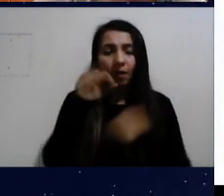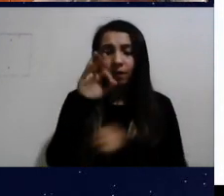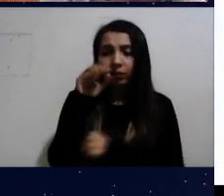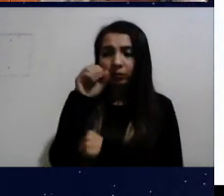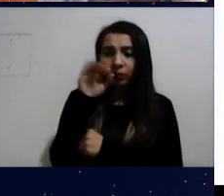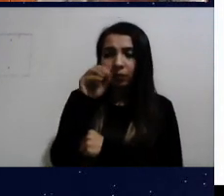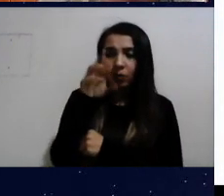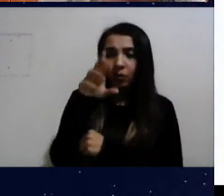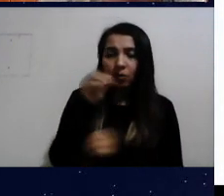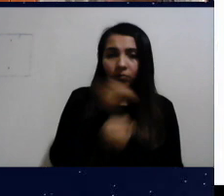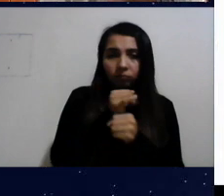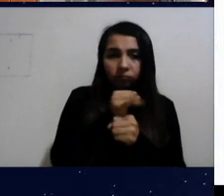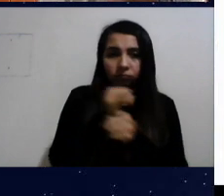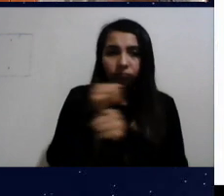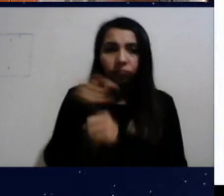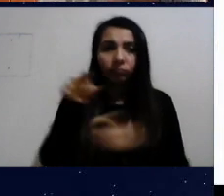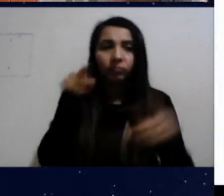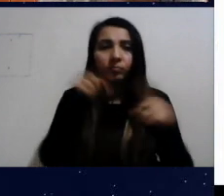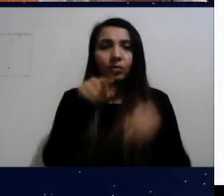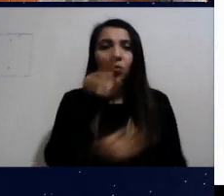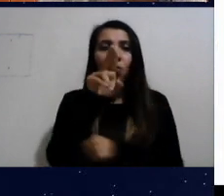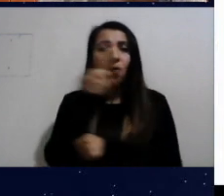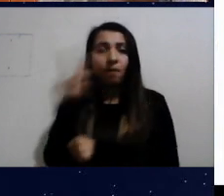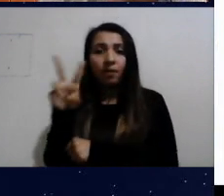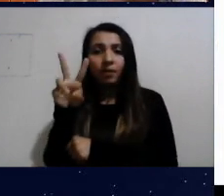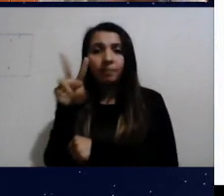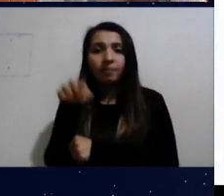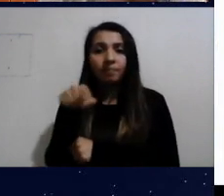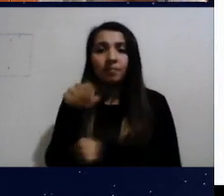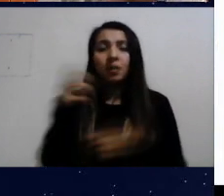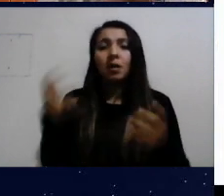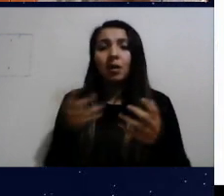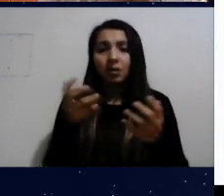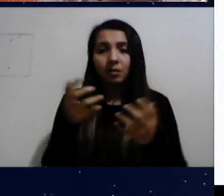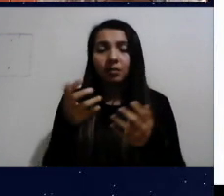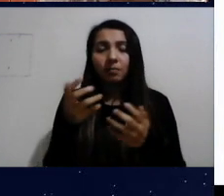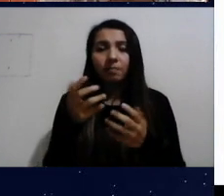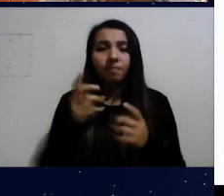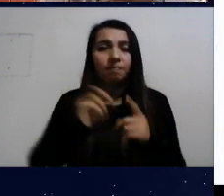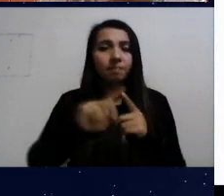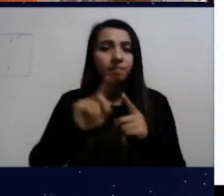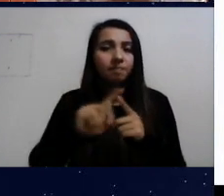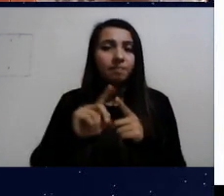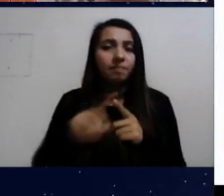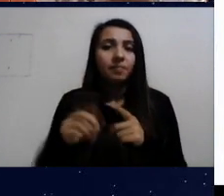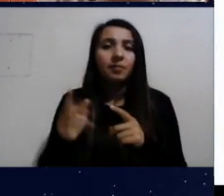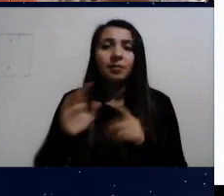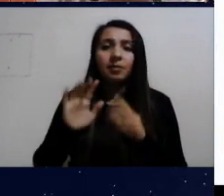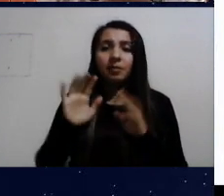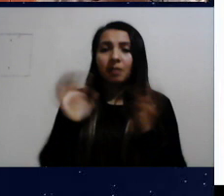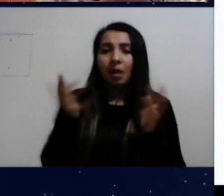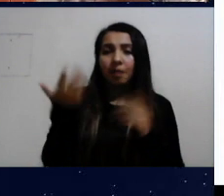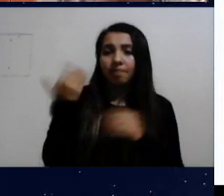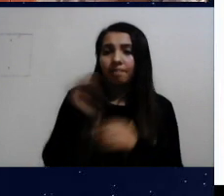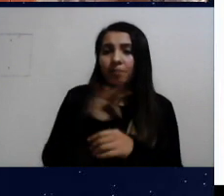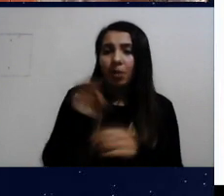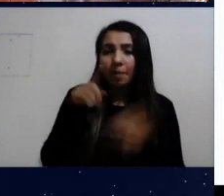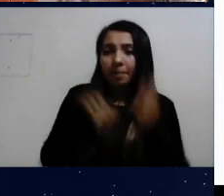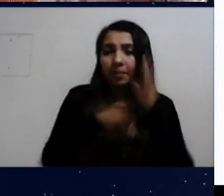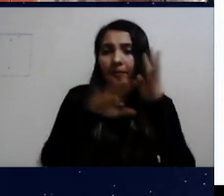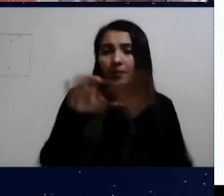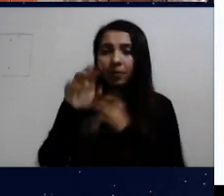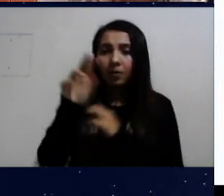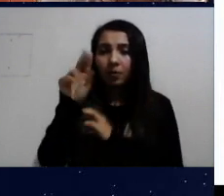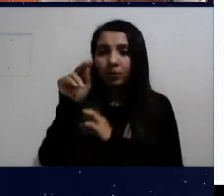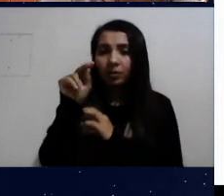se realizaron ya en los 80 para ver las abundancias si eran similares a las del Sol, y se